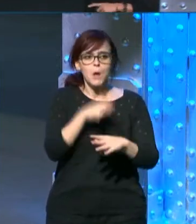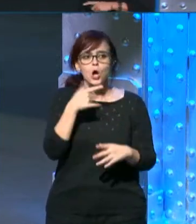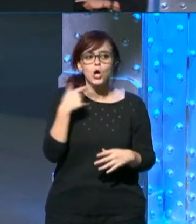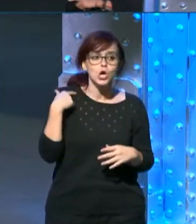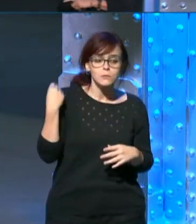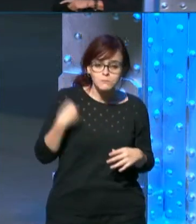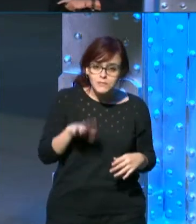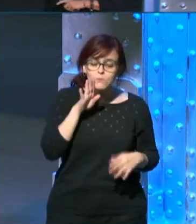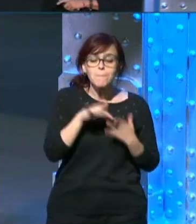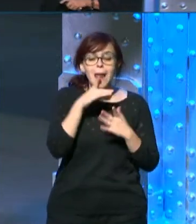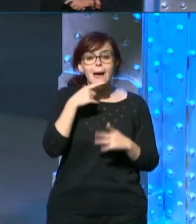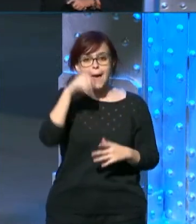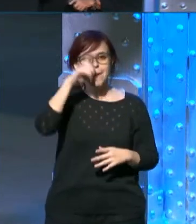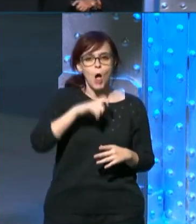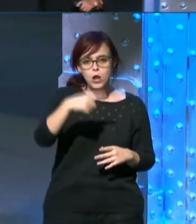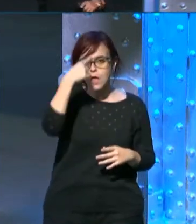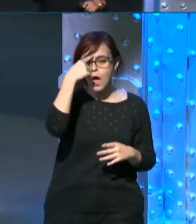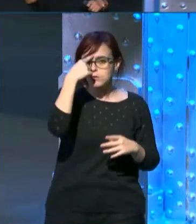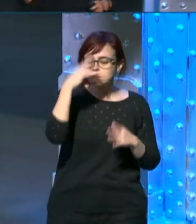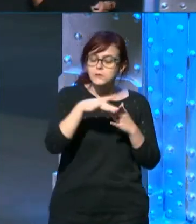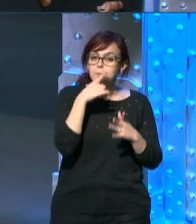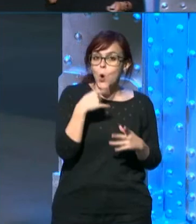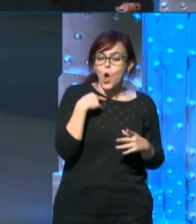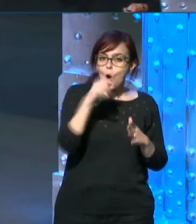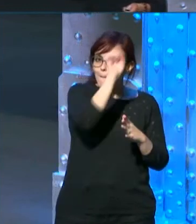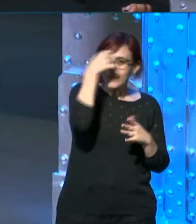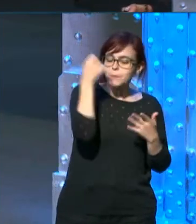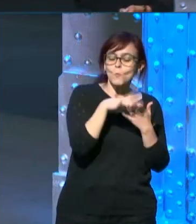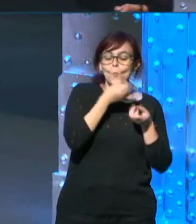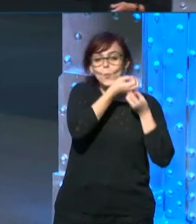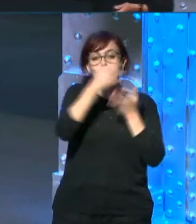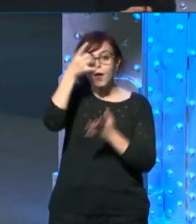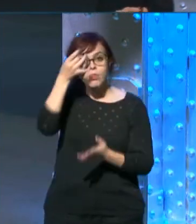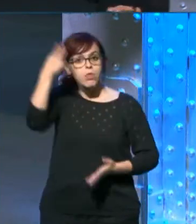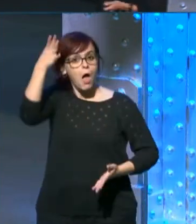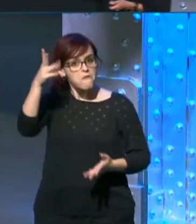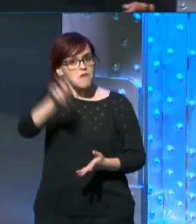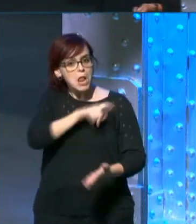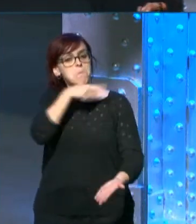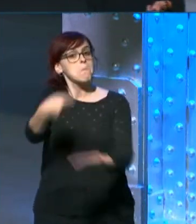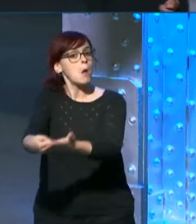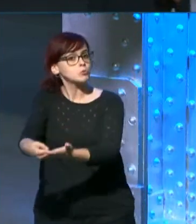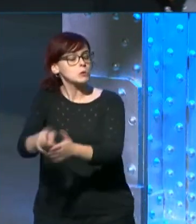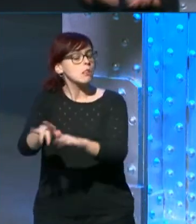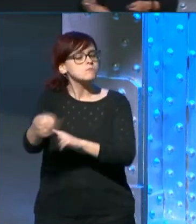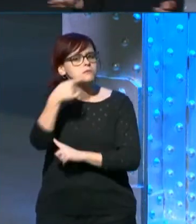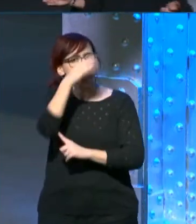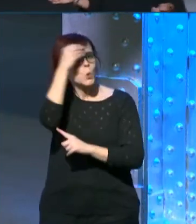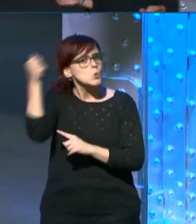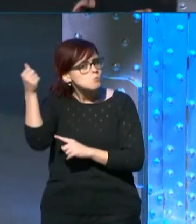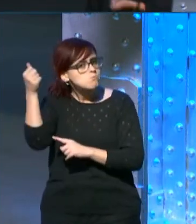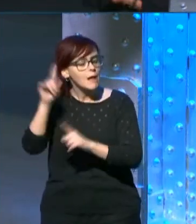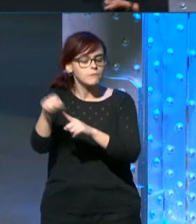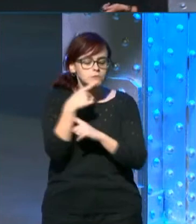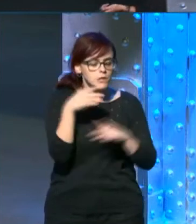para no ocupar la memoria, dejemos la cabeza libre para otras muchas cosas. Si se te ha ocurrido una idea y puede tener cabida en tu libro, la apuntas, ya la usarás, la pones abajo, pero ahí la